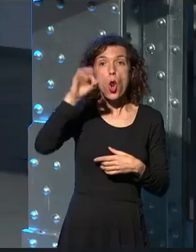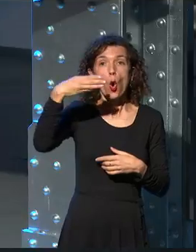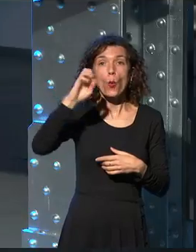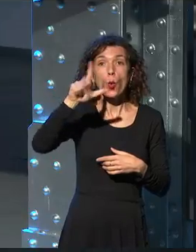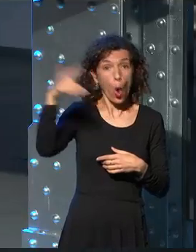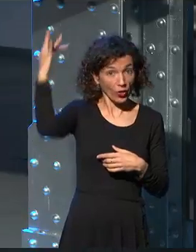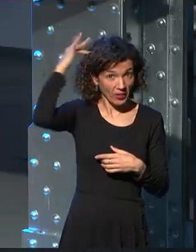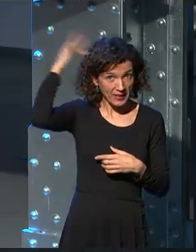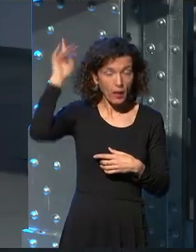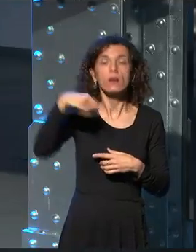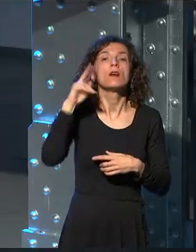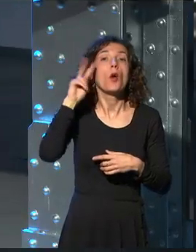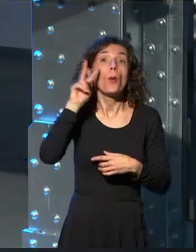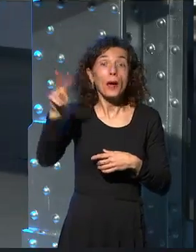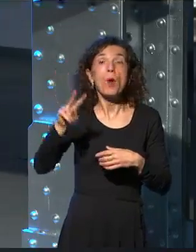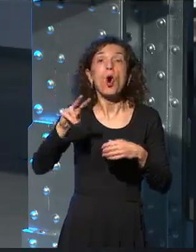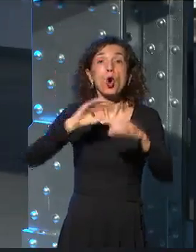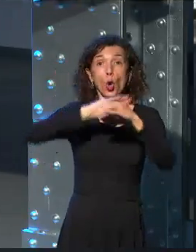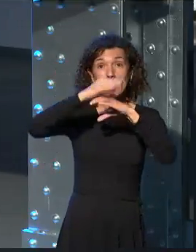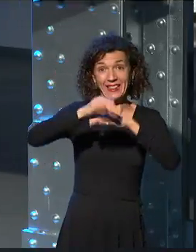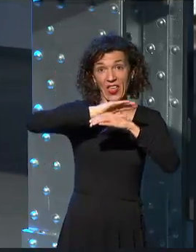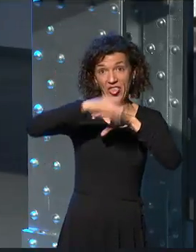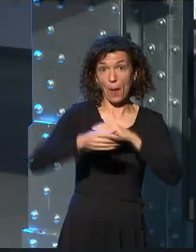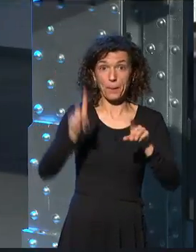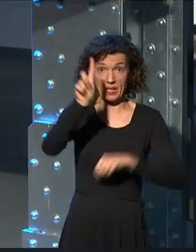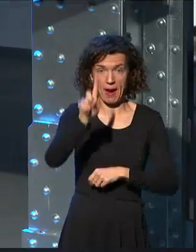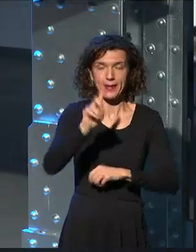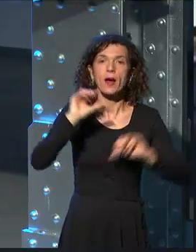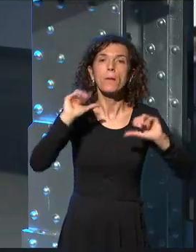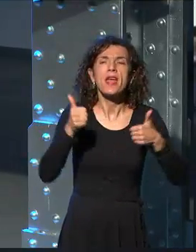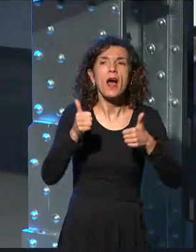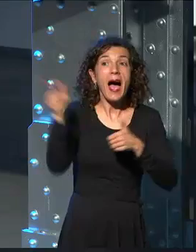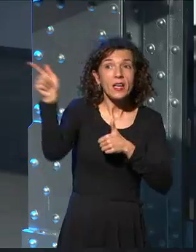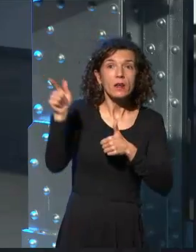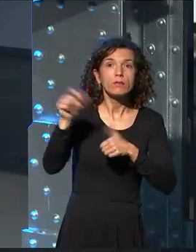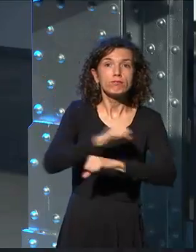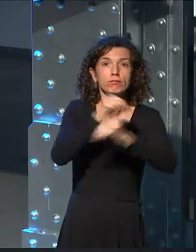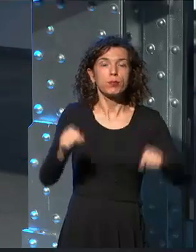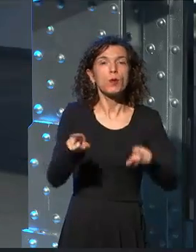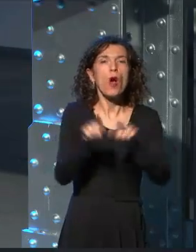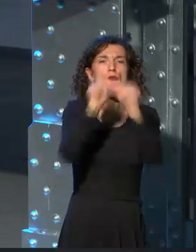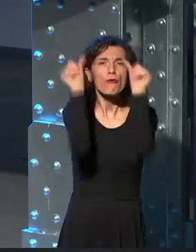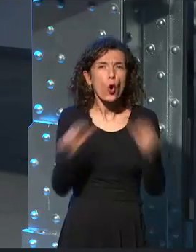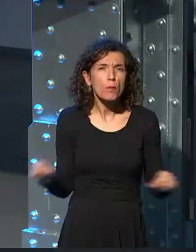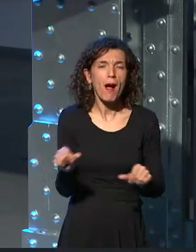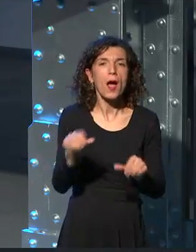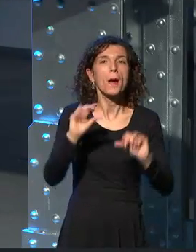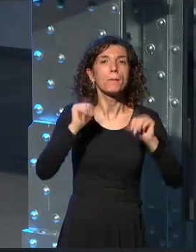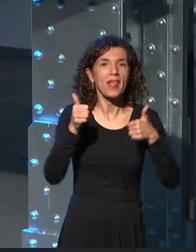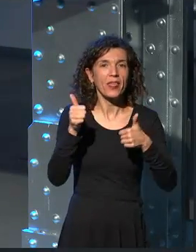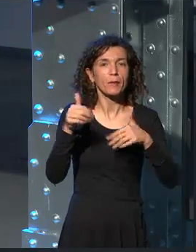cerebro, esta es la corteza visual primaria, y vemos que aquí ya se empieza a formar un mapa, una